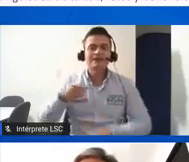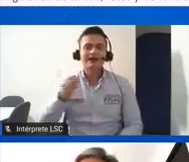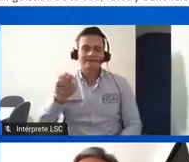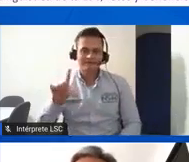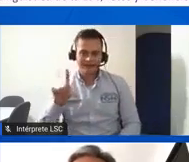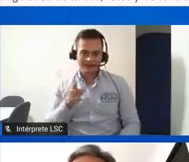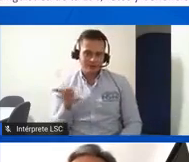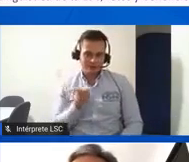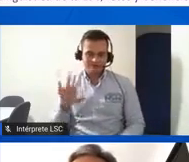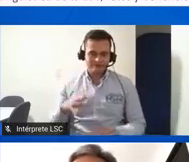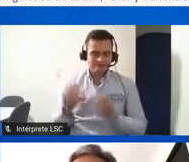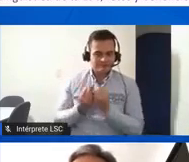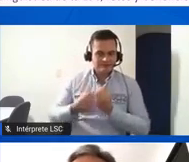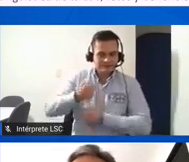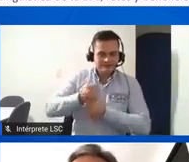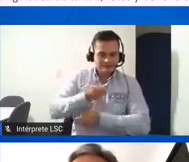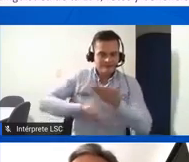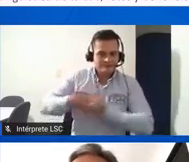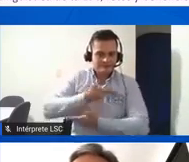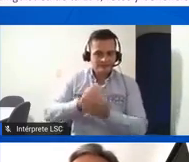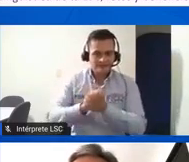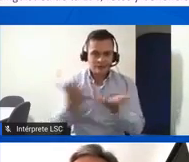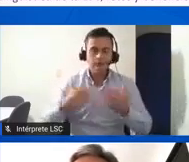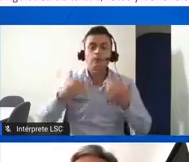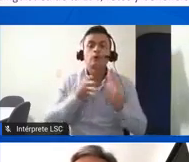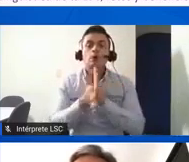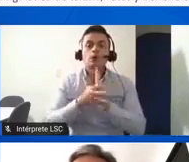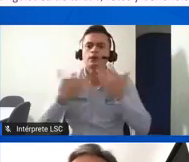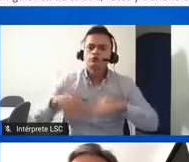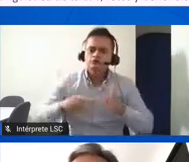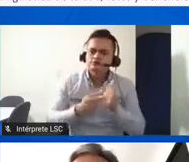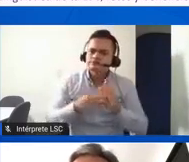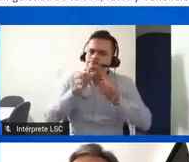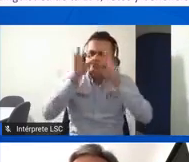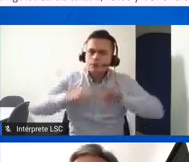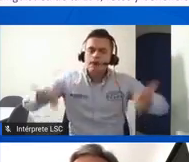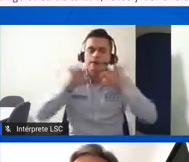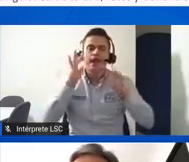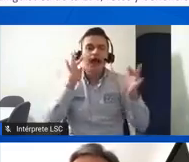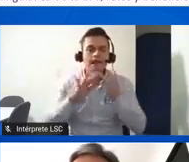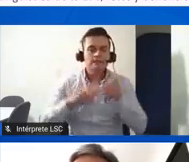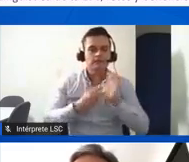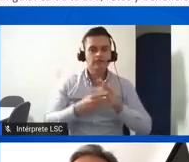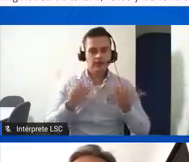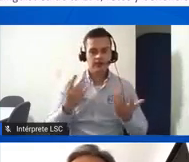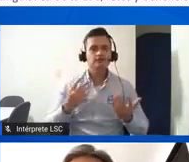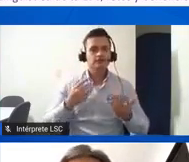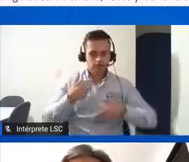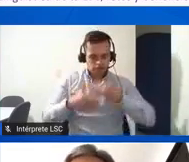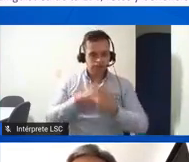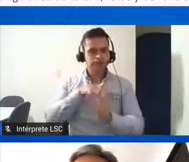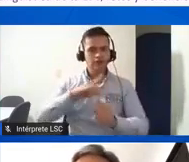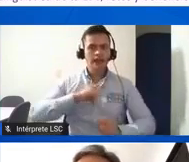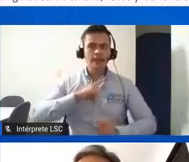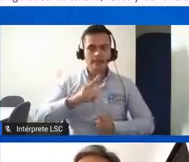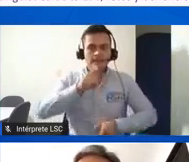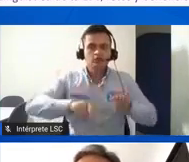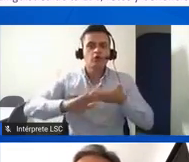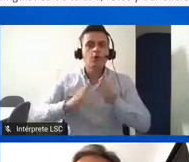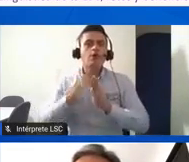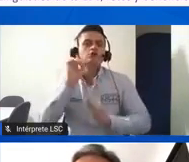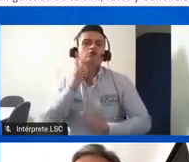Natalia, esto es muy especial porque es por el propio liderazgo de la comunidad de sordos en el Valle del